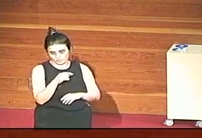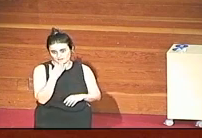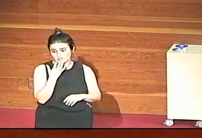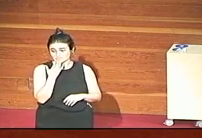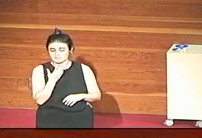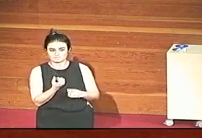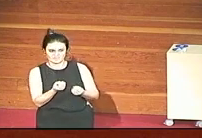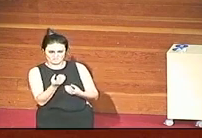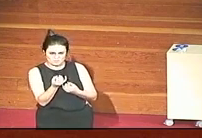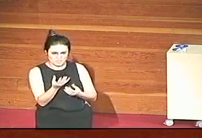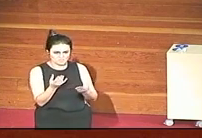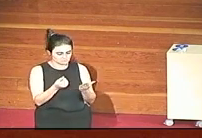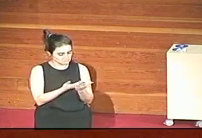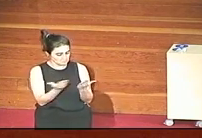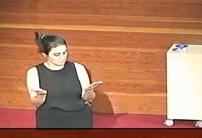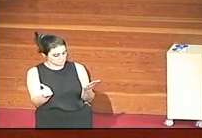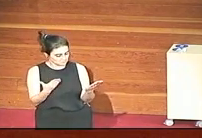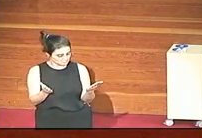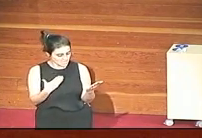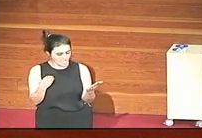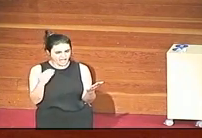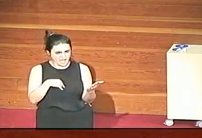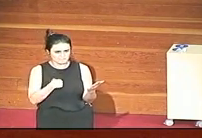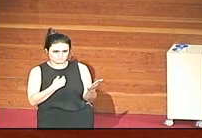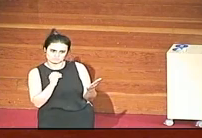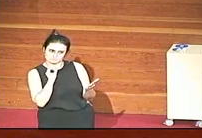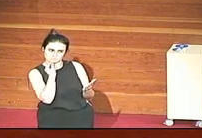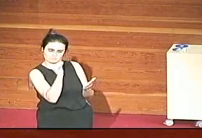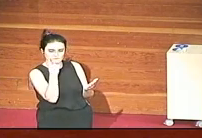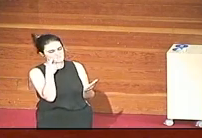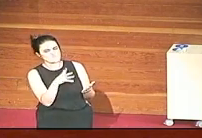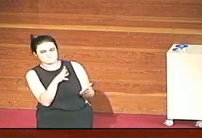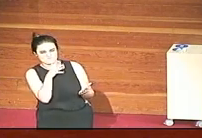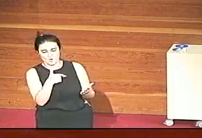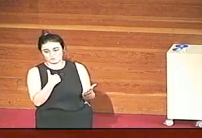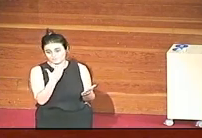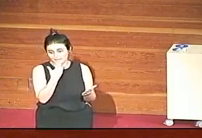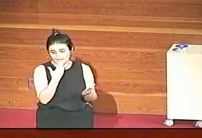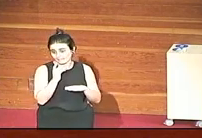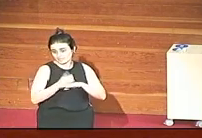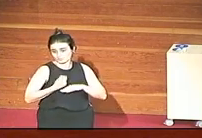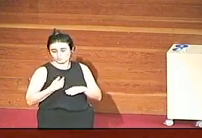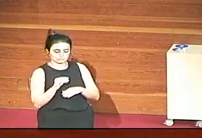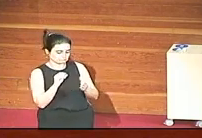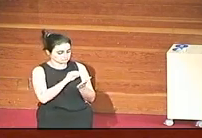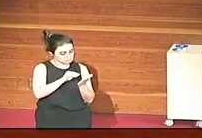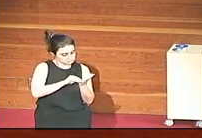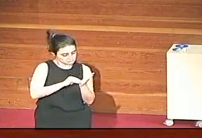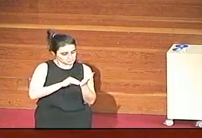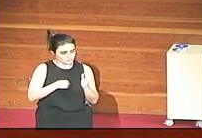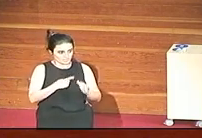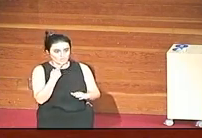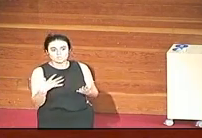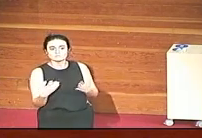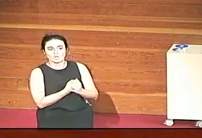nos sale una información porque no ha salido y sacar un poco los colores y escribir al director y decirle a ver todos hemos